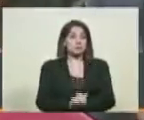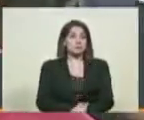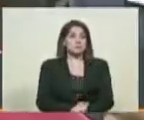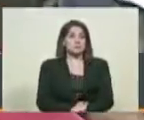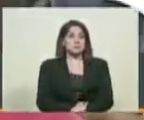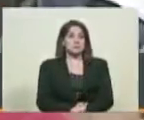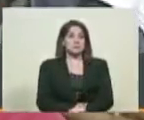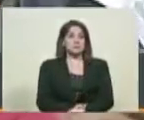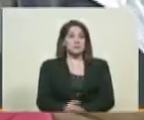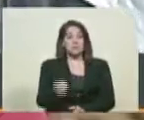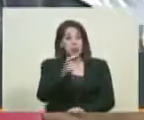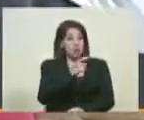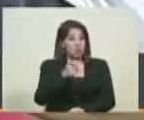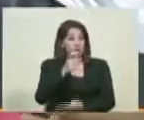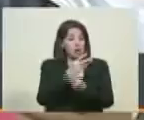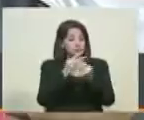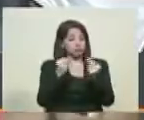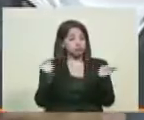Hay que buscar soluciones,